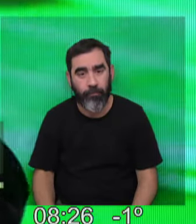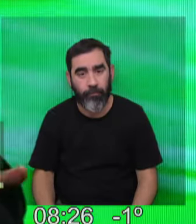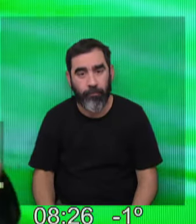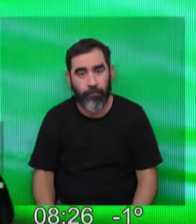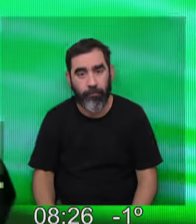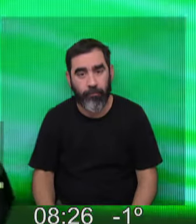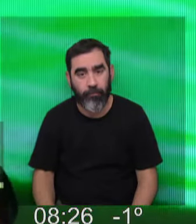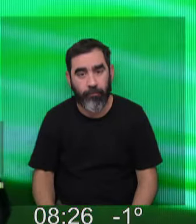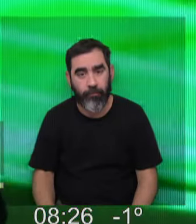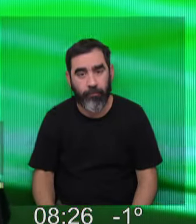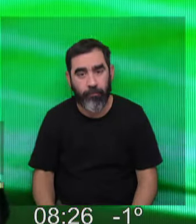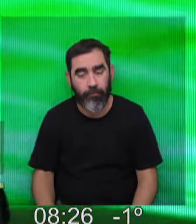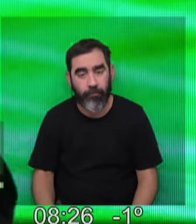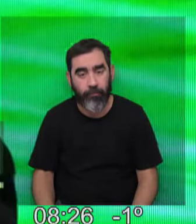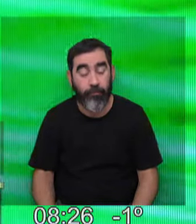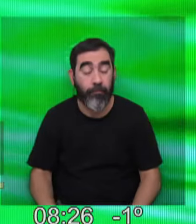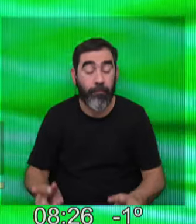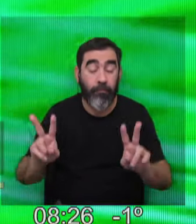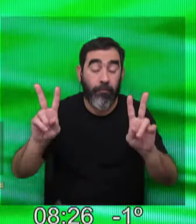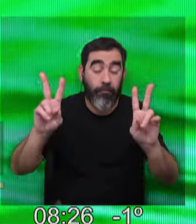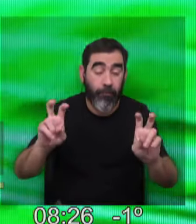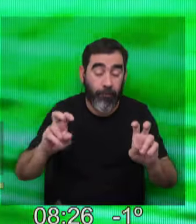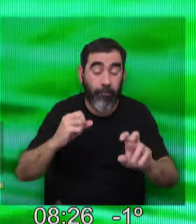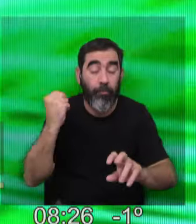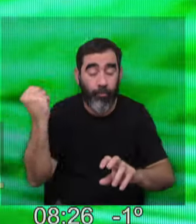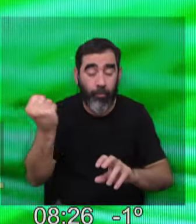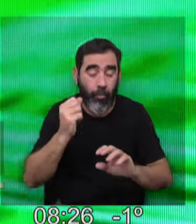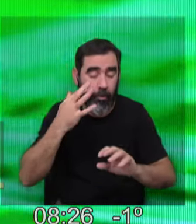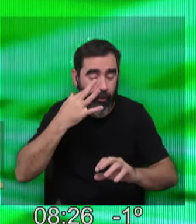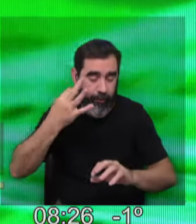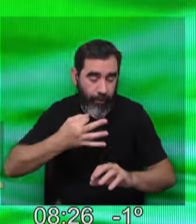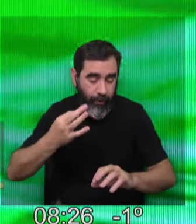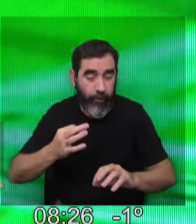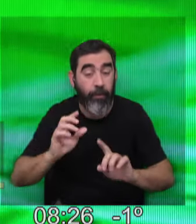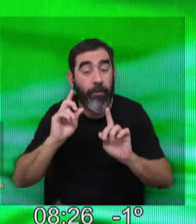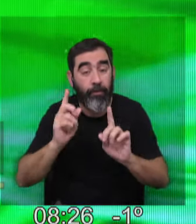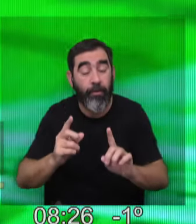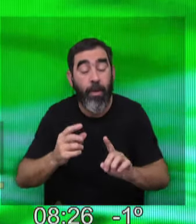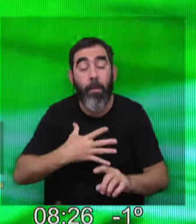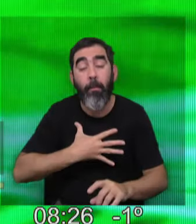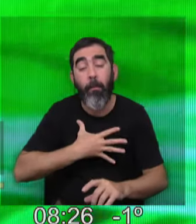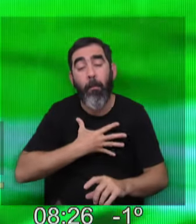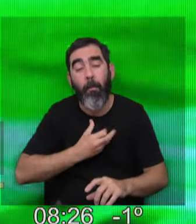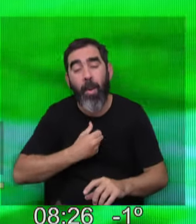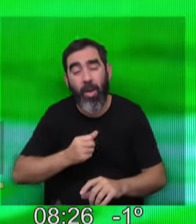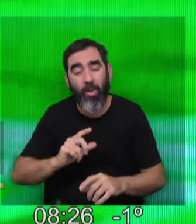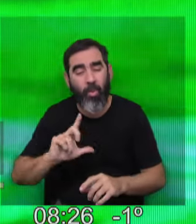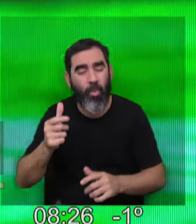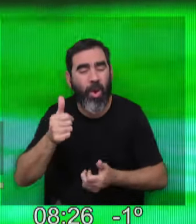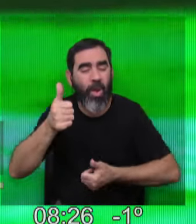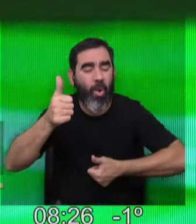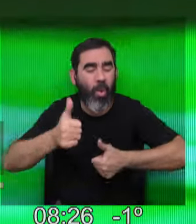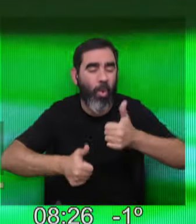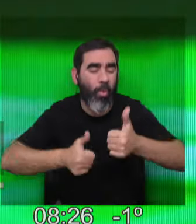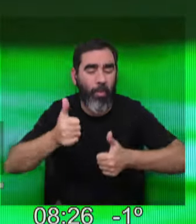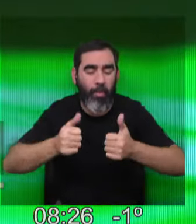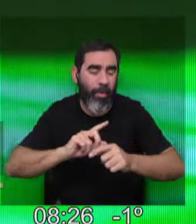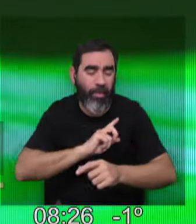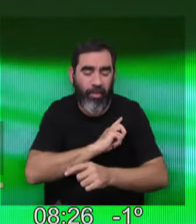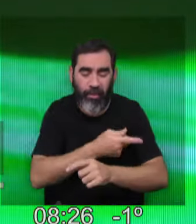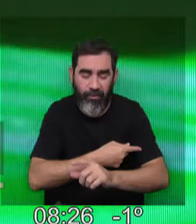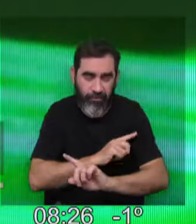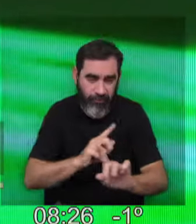Entonces, eso era una particularidad que se iba a dar. Así como el Partido Nacional tampoco tenía una competencia tan